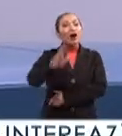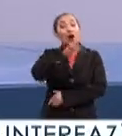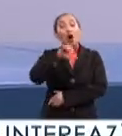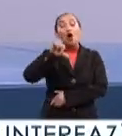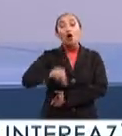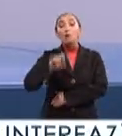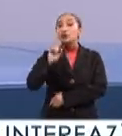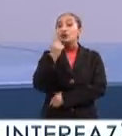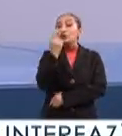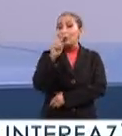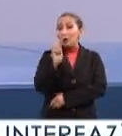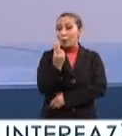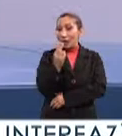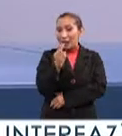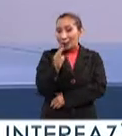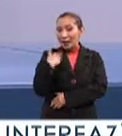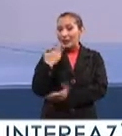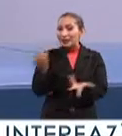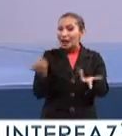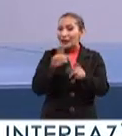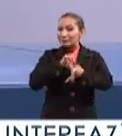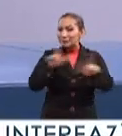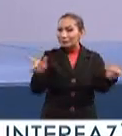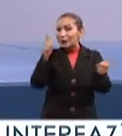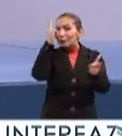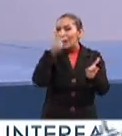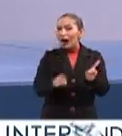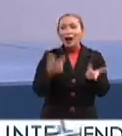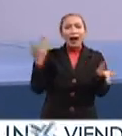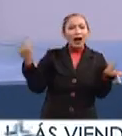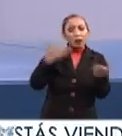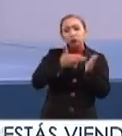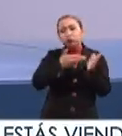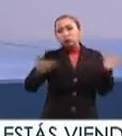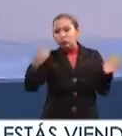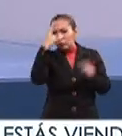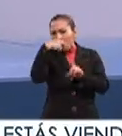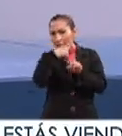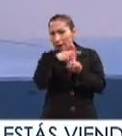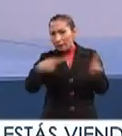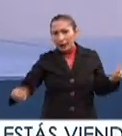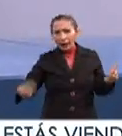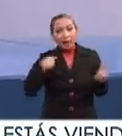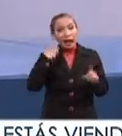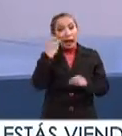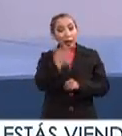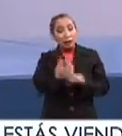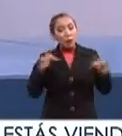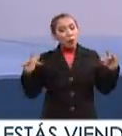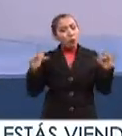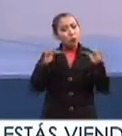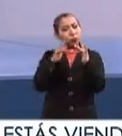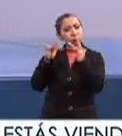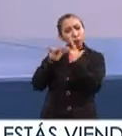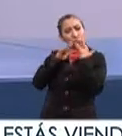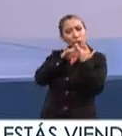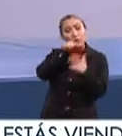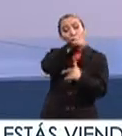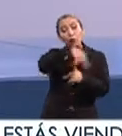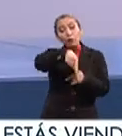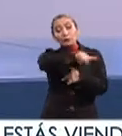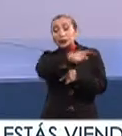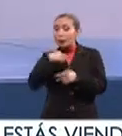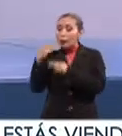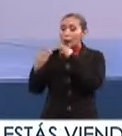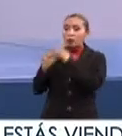miércoles. Hoy es 21 de noviembre y estamos listos para dedicarnos durante hora y media a hacer eso, una interfaz entre ustedes